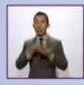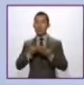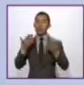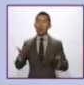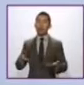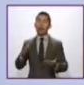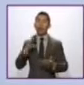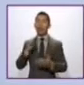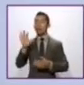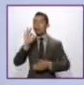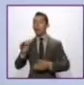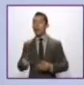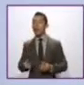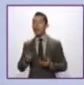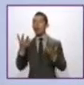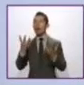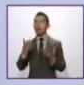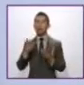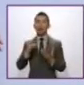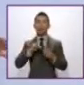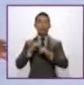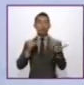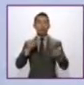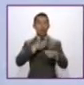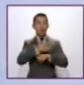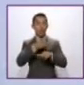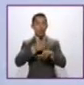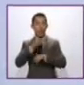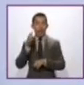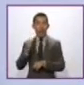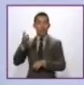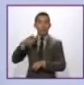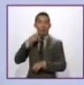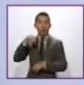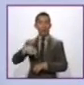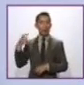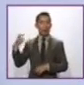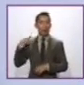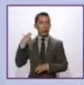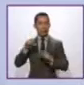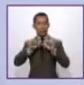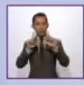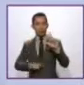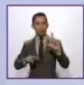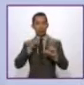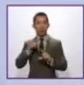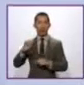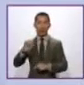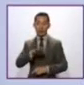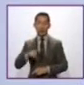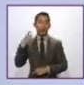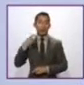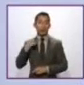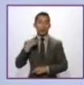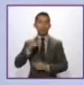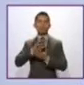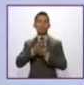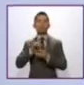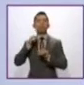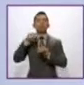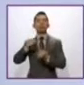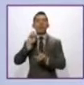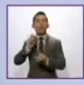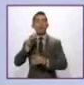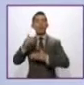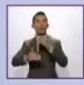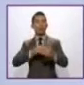por el promedio arriba de todos los demás estados de la República Mexicana. Querétaro significa progreso y